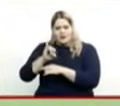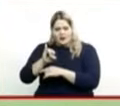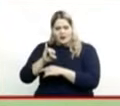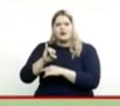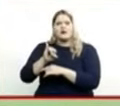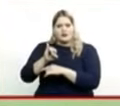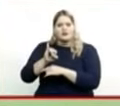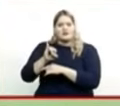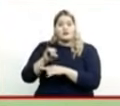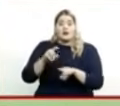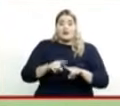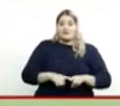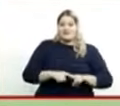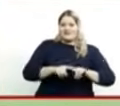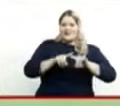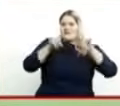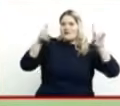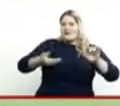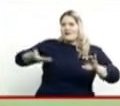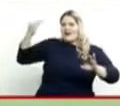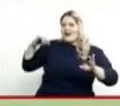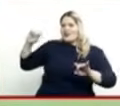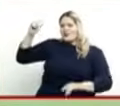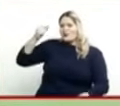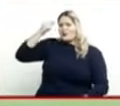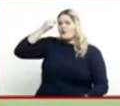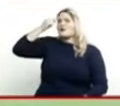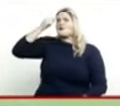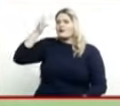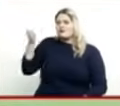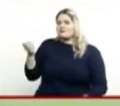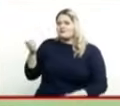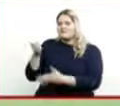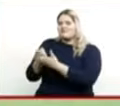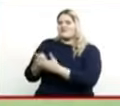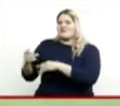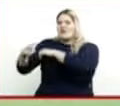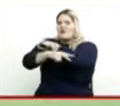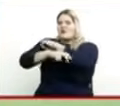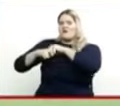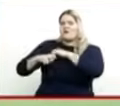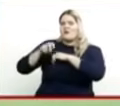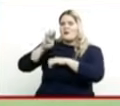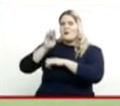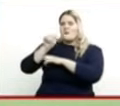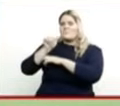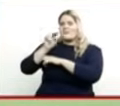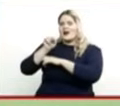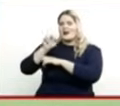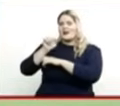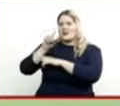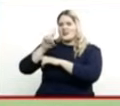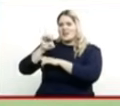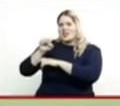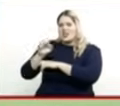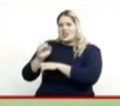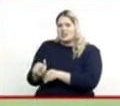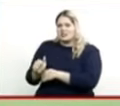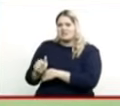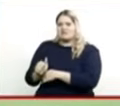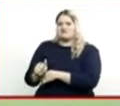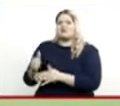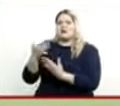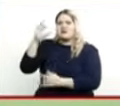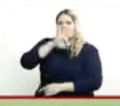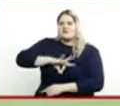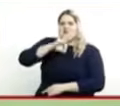de la dictadura que cerró y usó Banadesa para sangrar fondos a favor de ONGs en manos de los